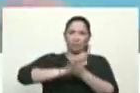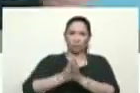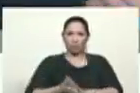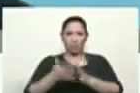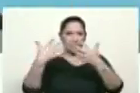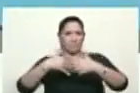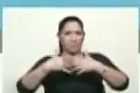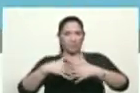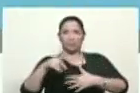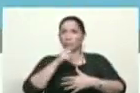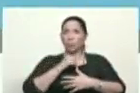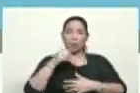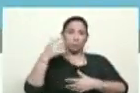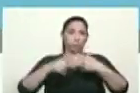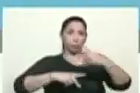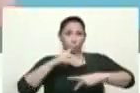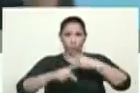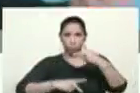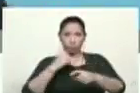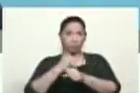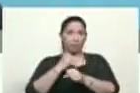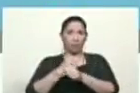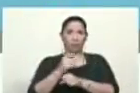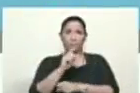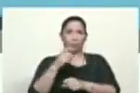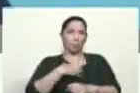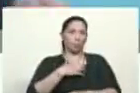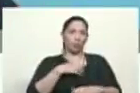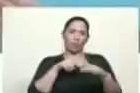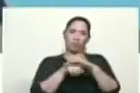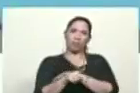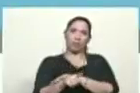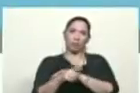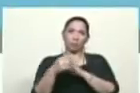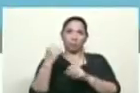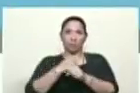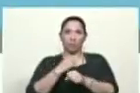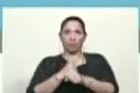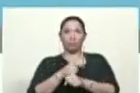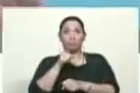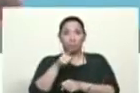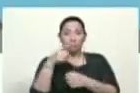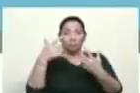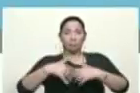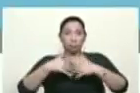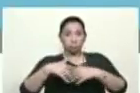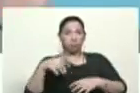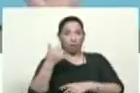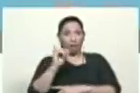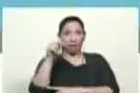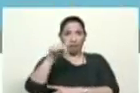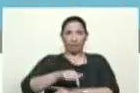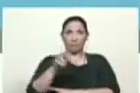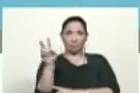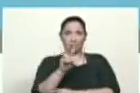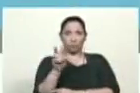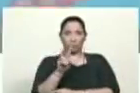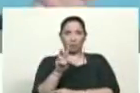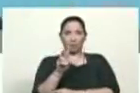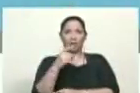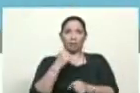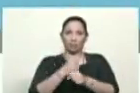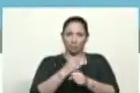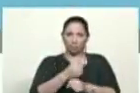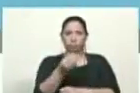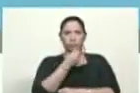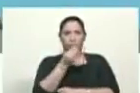no producen, los trabajadores no pueden llegar a su sitio de trabajo, esas empresas están aquí operando, tanto las de